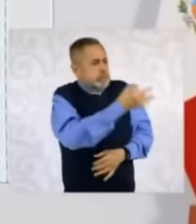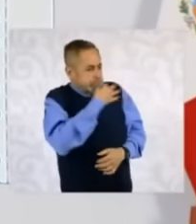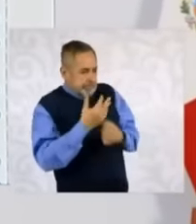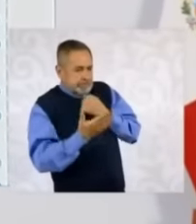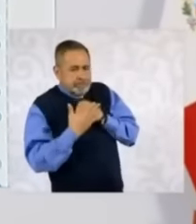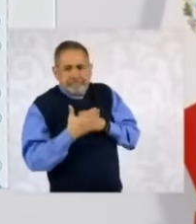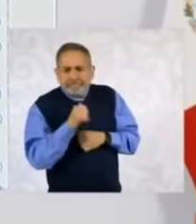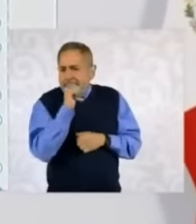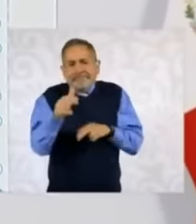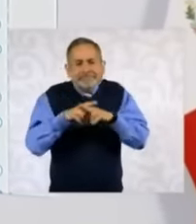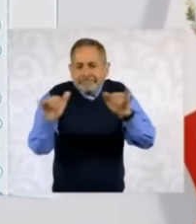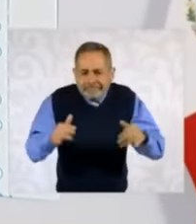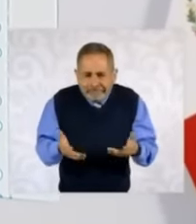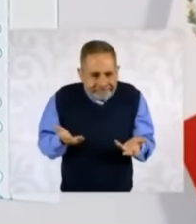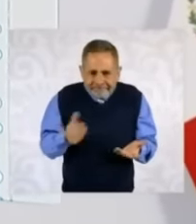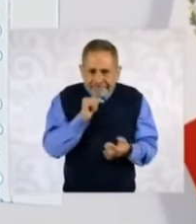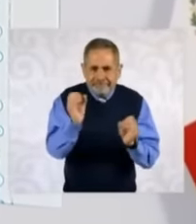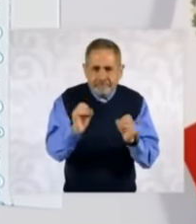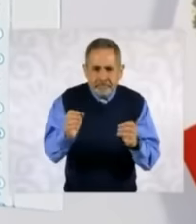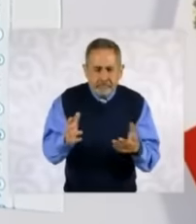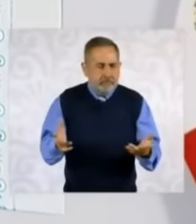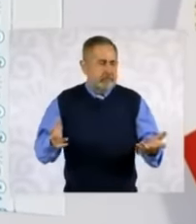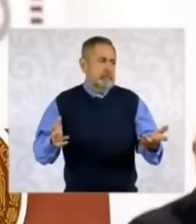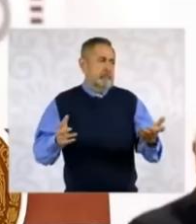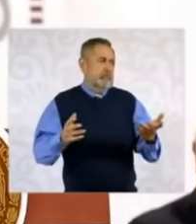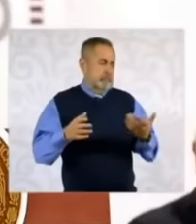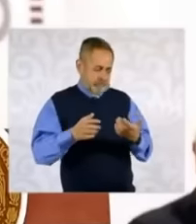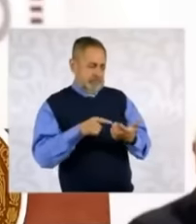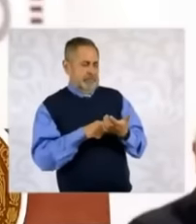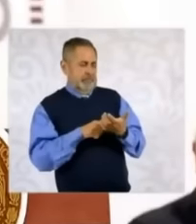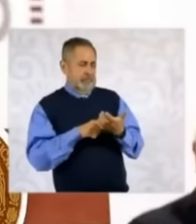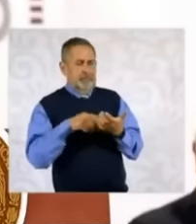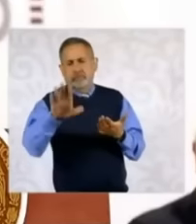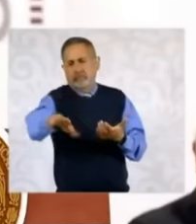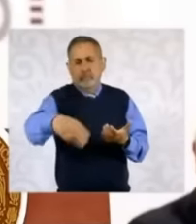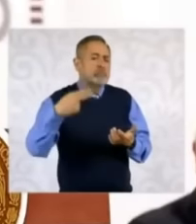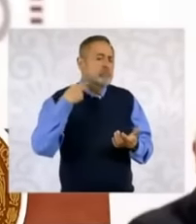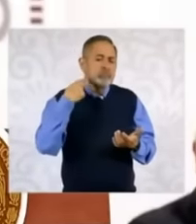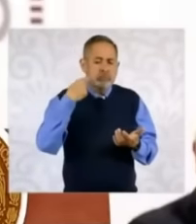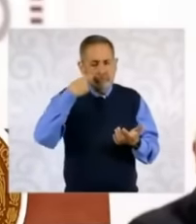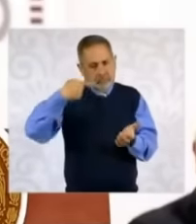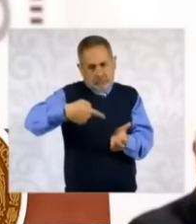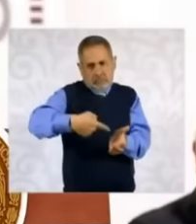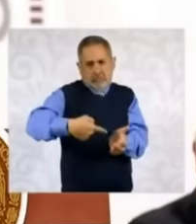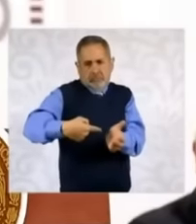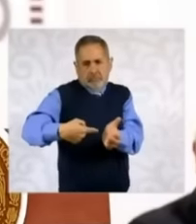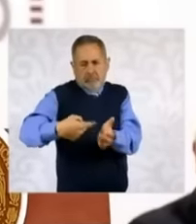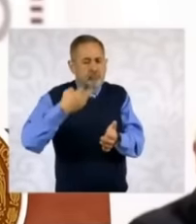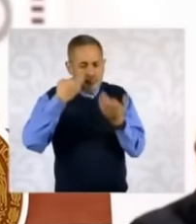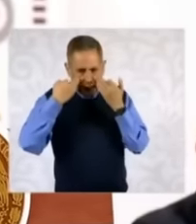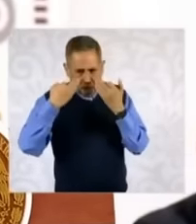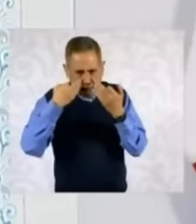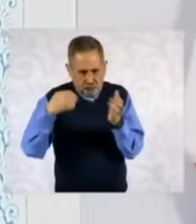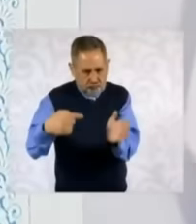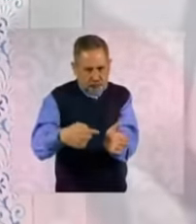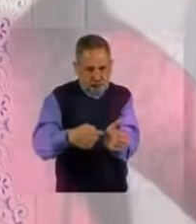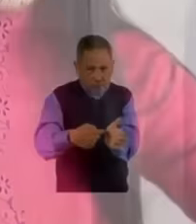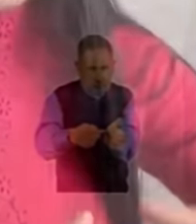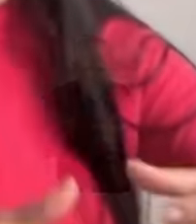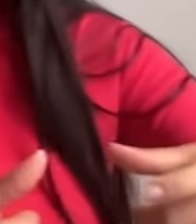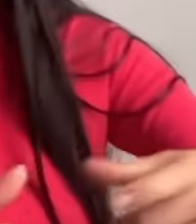los objetivos de esta impugnación venía un código QR un código que decía